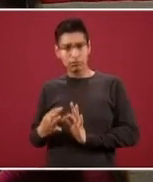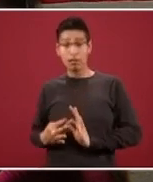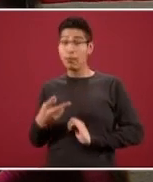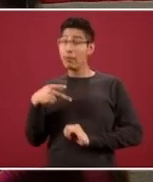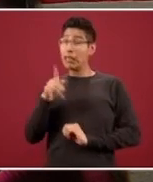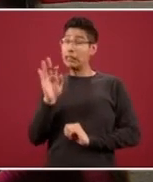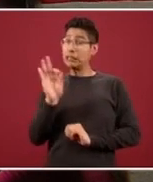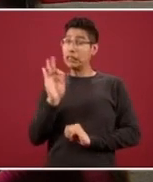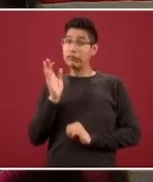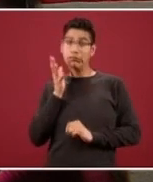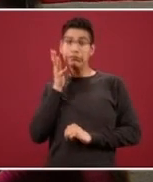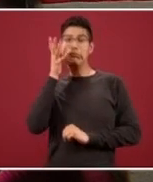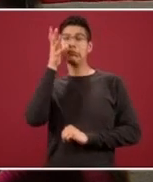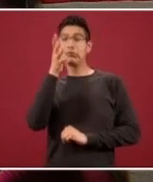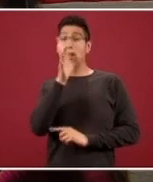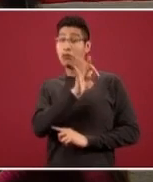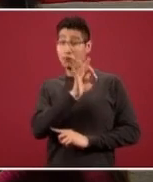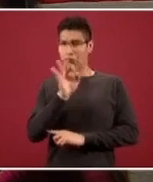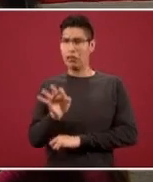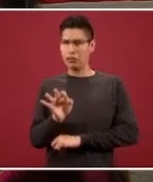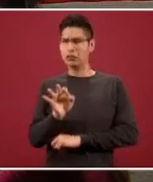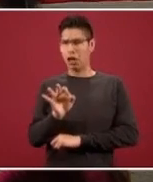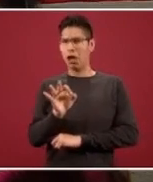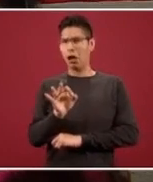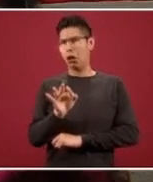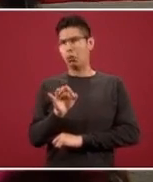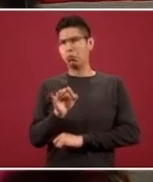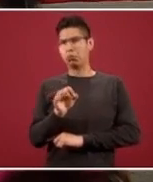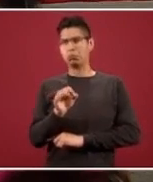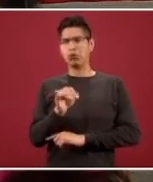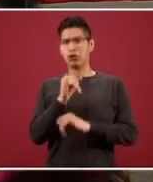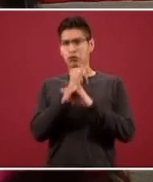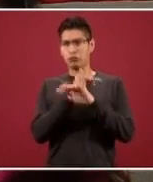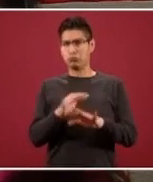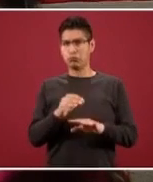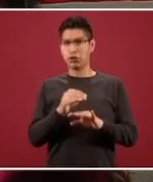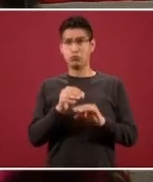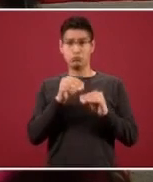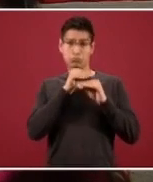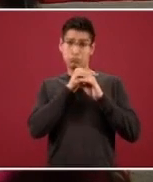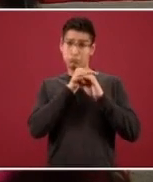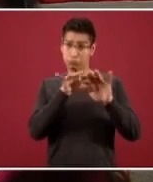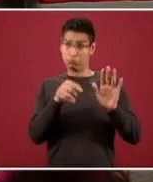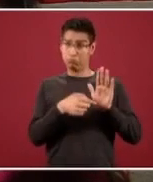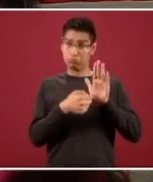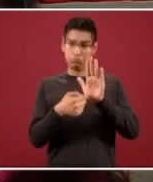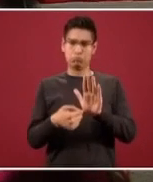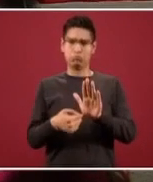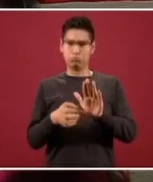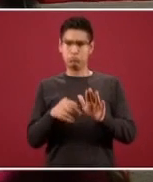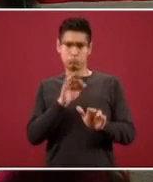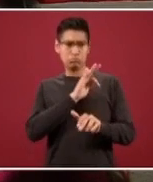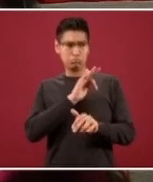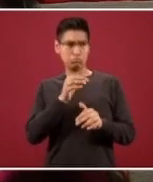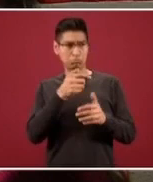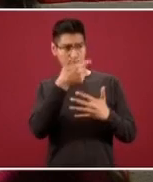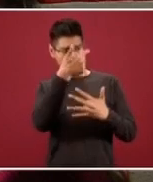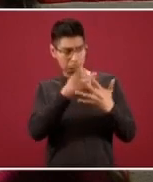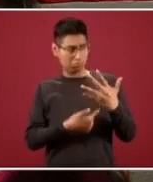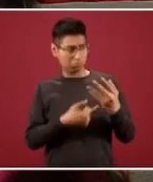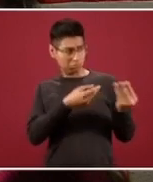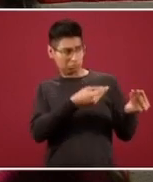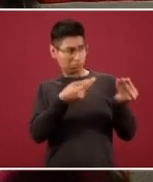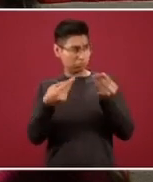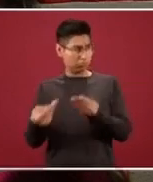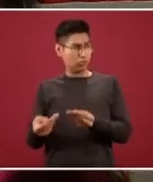aproximado de que tendremos acceso o se podrán consultar esos laboratorios que estén certificados, que tengamos confianza de ir